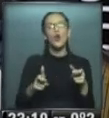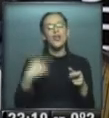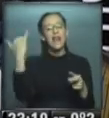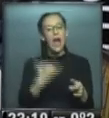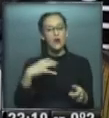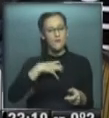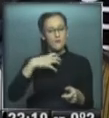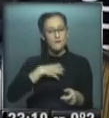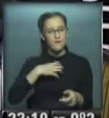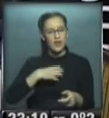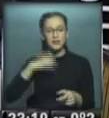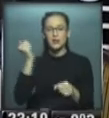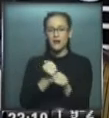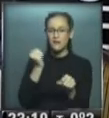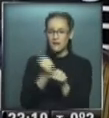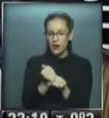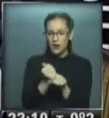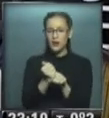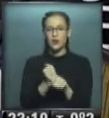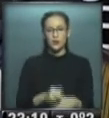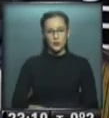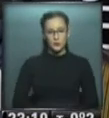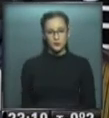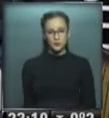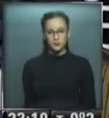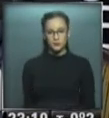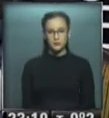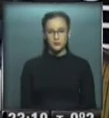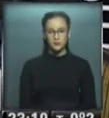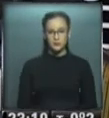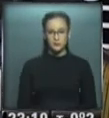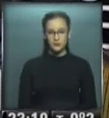confiaron en mí para presidir